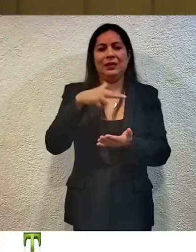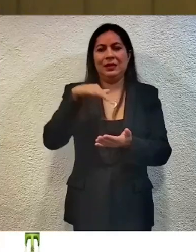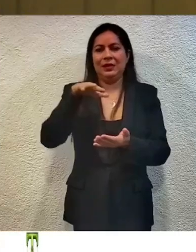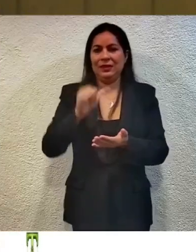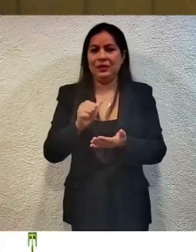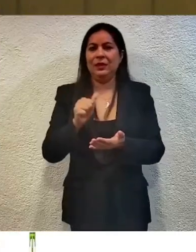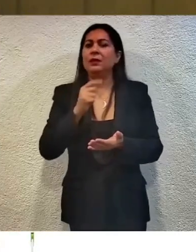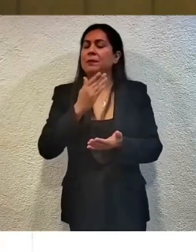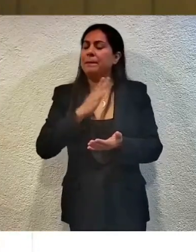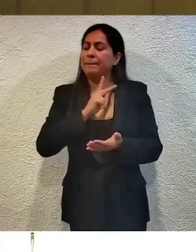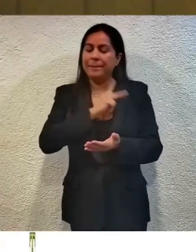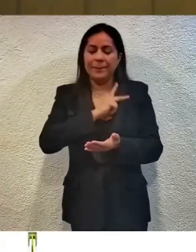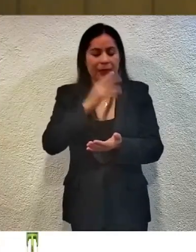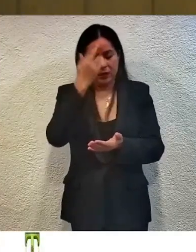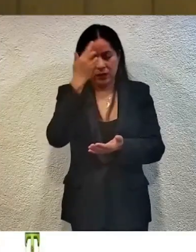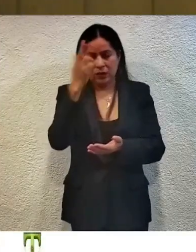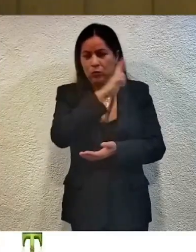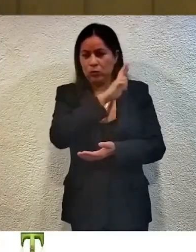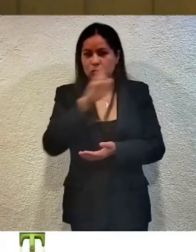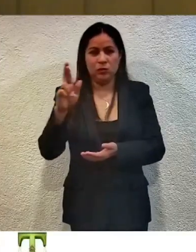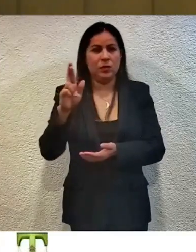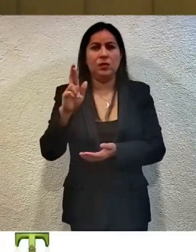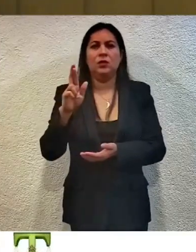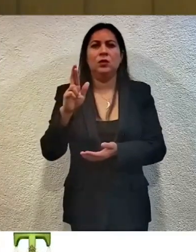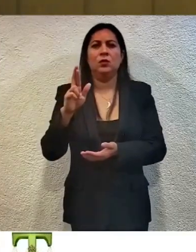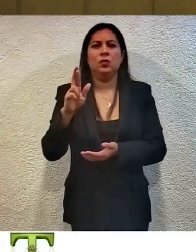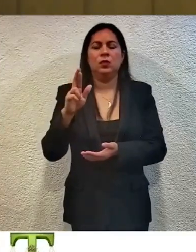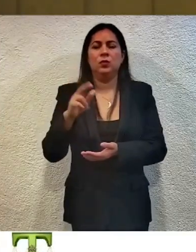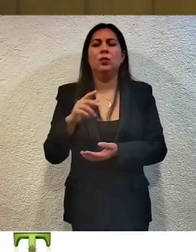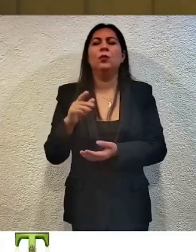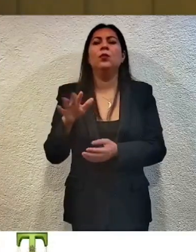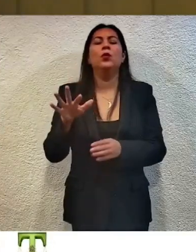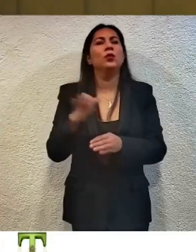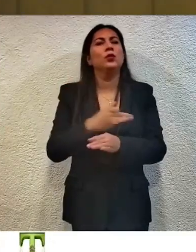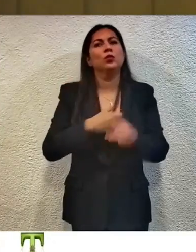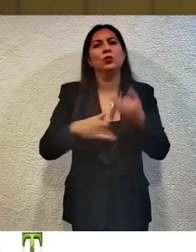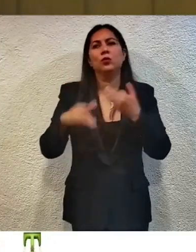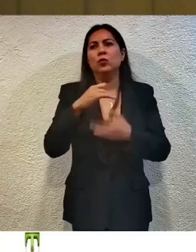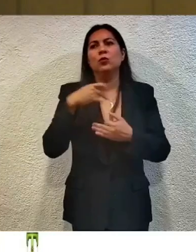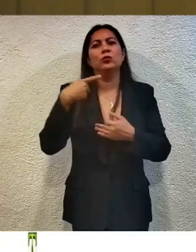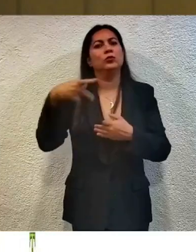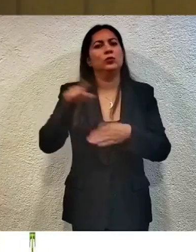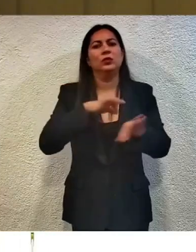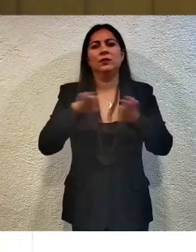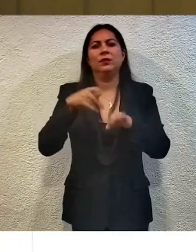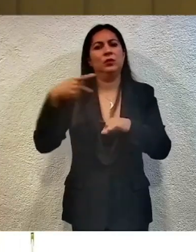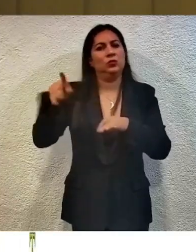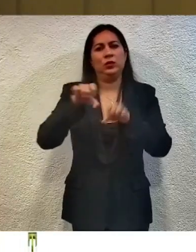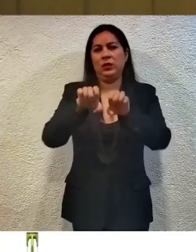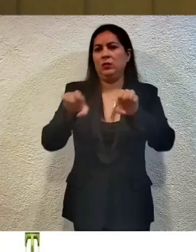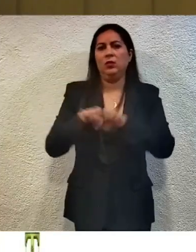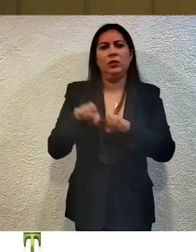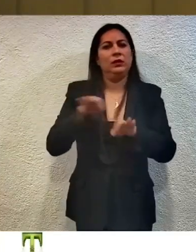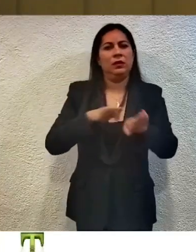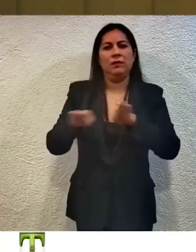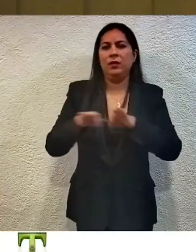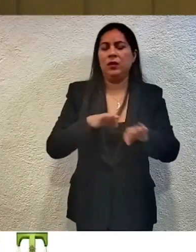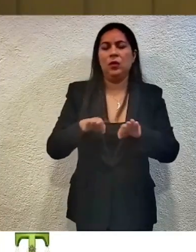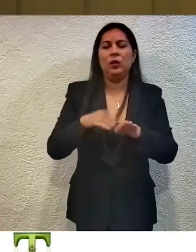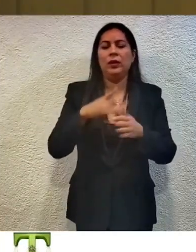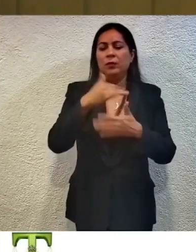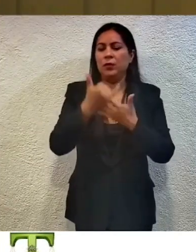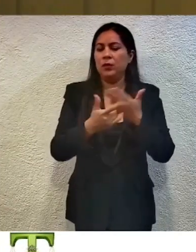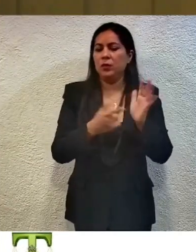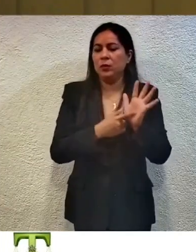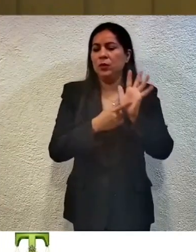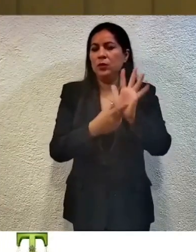mi reconocimiento por toda su labor, a ella y a su equipo de trabajo, El proyecto que